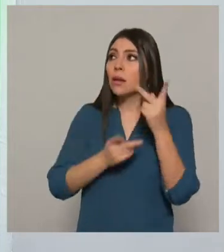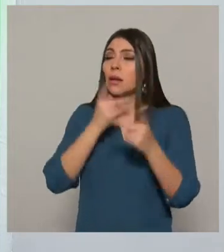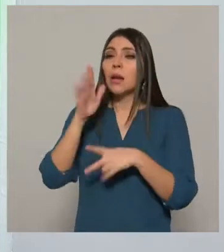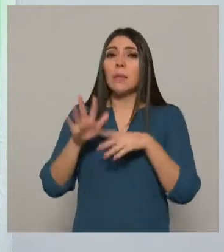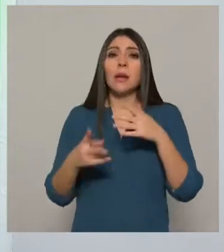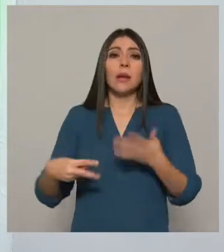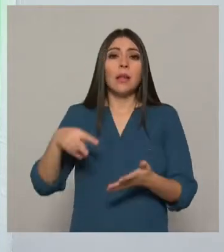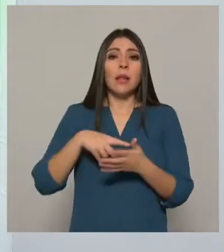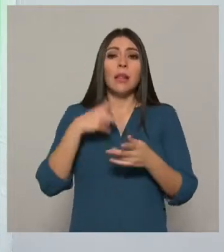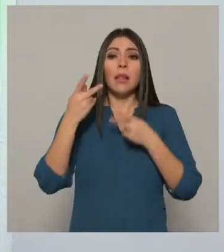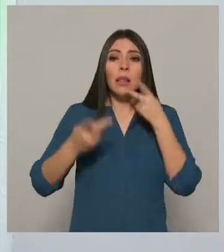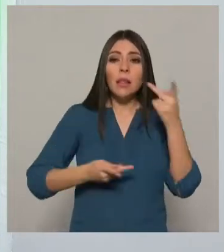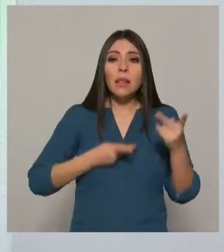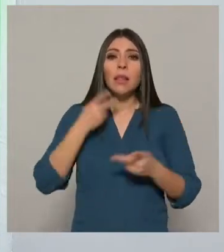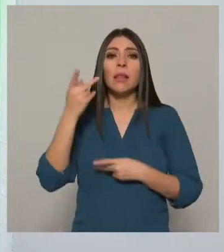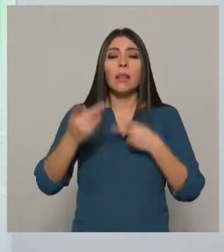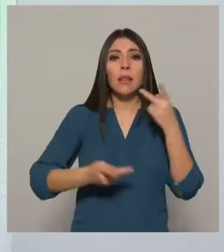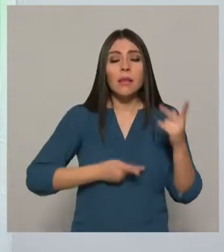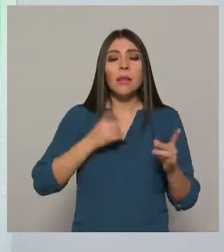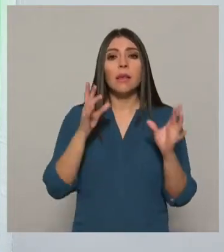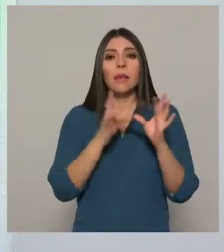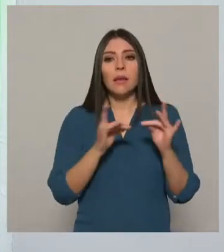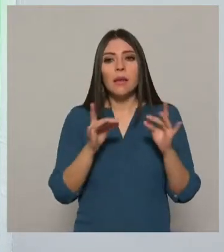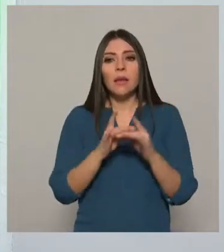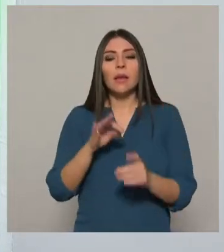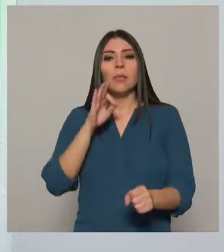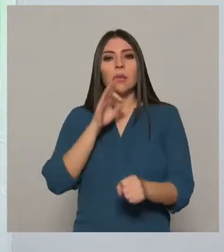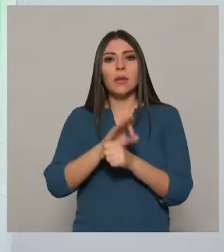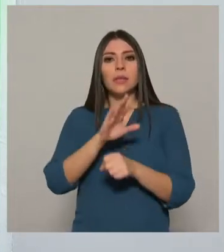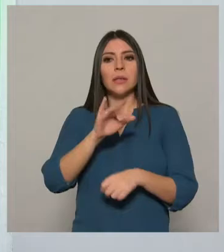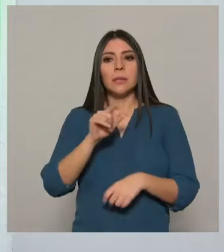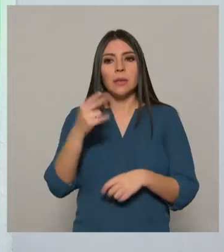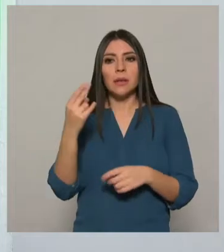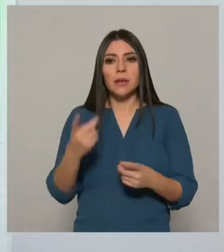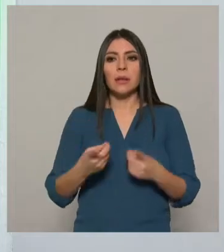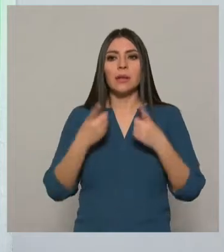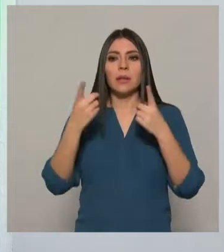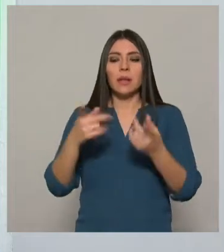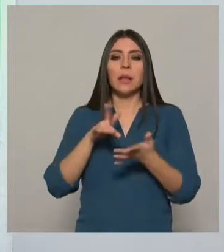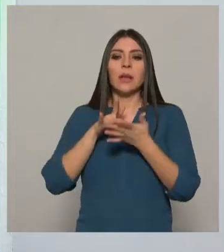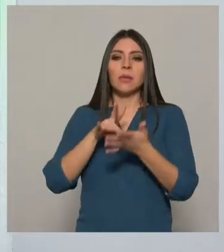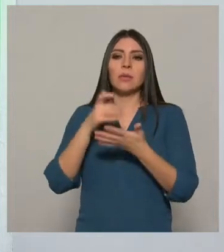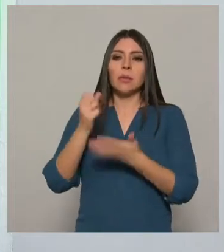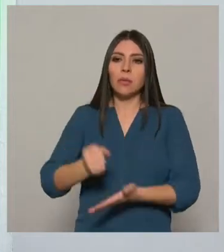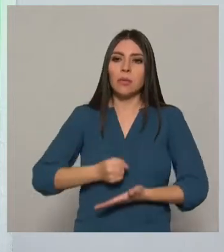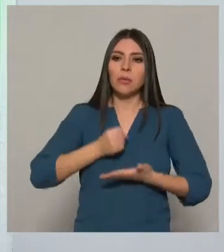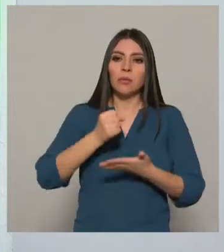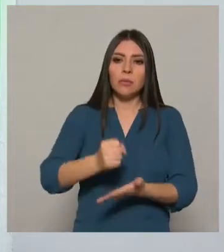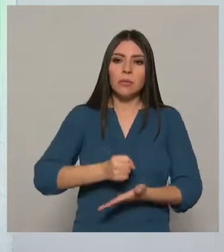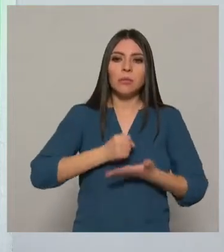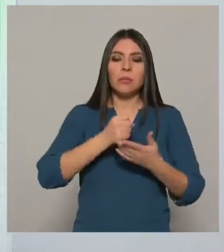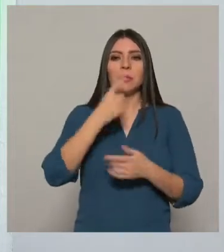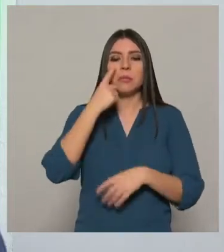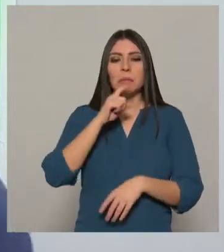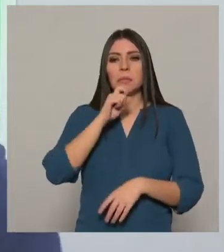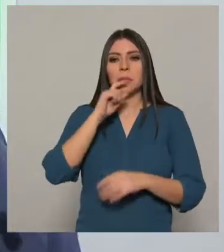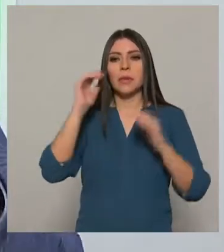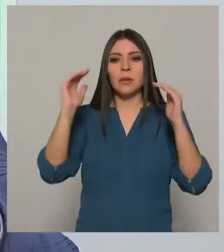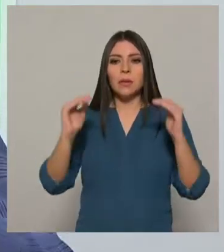tribuna señalando que la protección civil debemos de dotarla de recursos, de estar a la altura